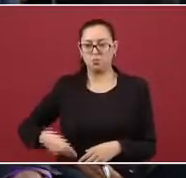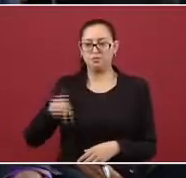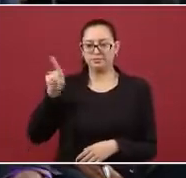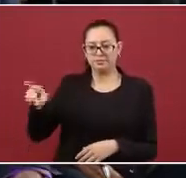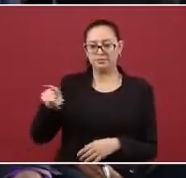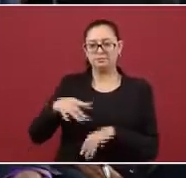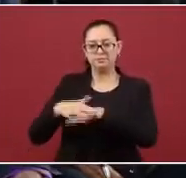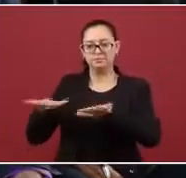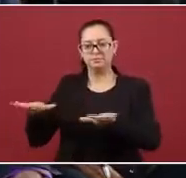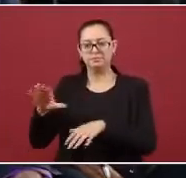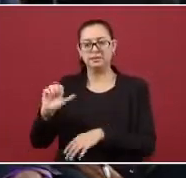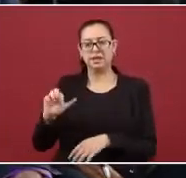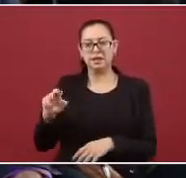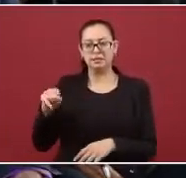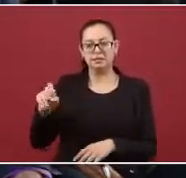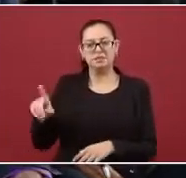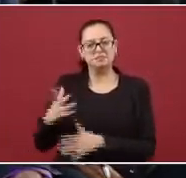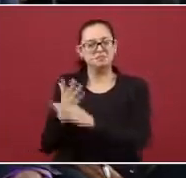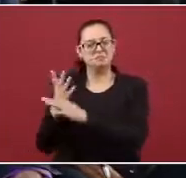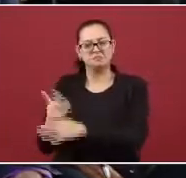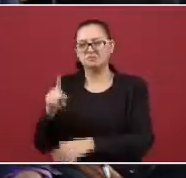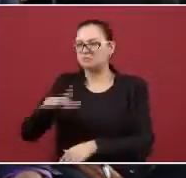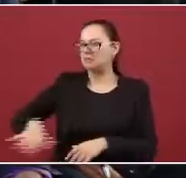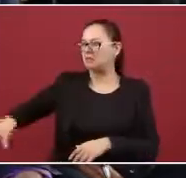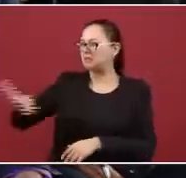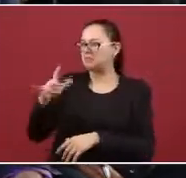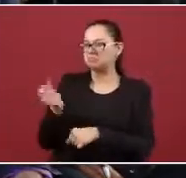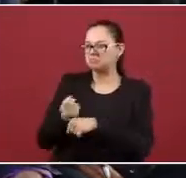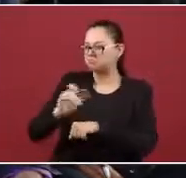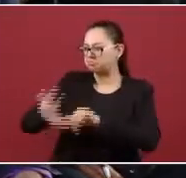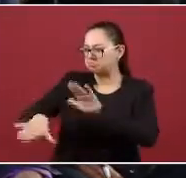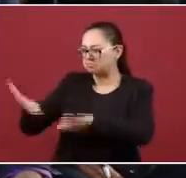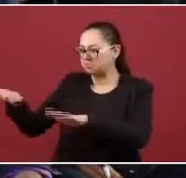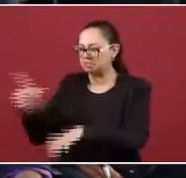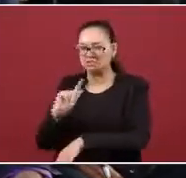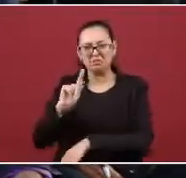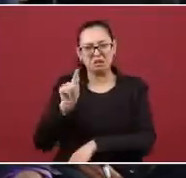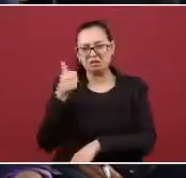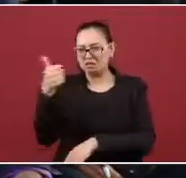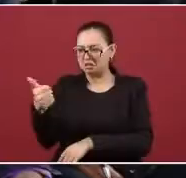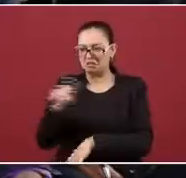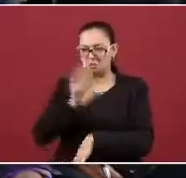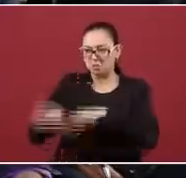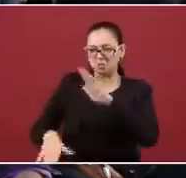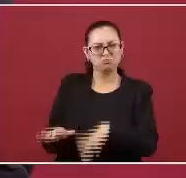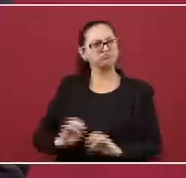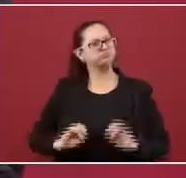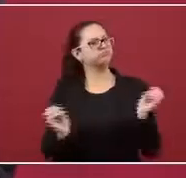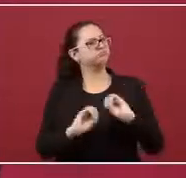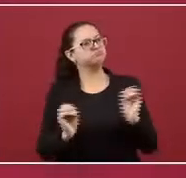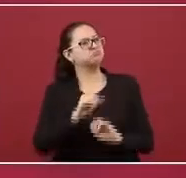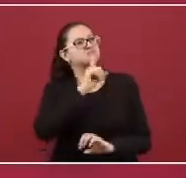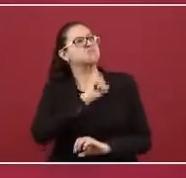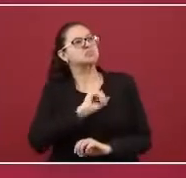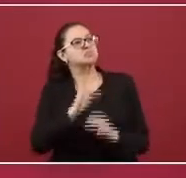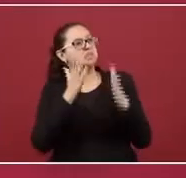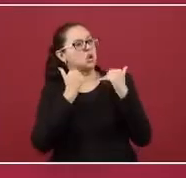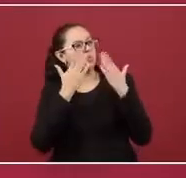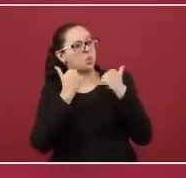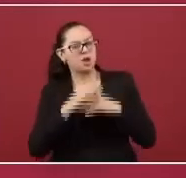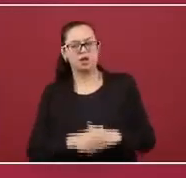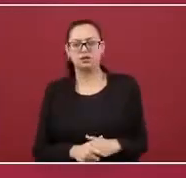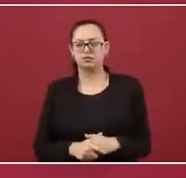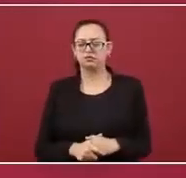que hay un baño de sangre, que hay 76 muertos en lo que va de su administración. Con todo respeto, presidente, le mintió,